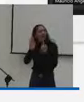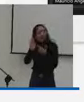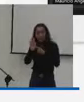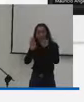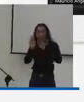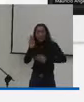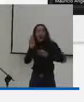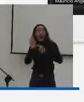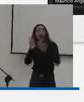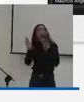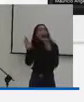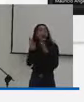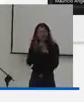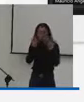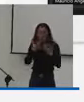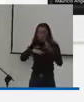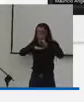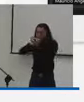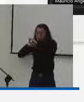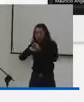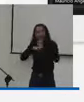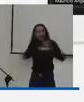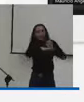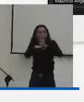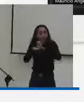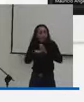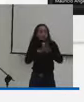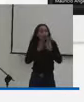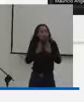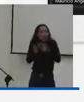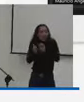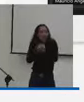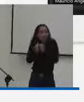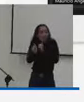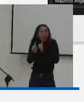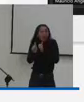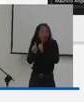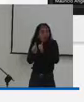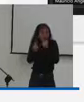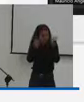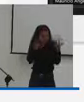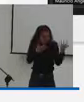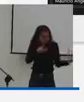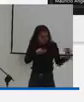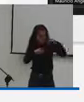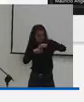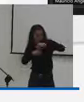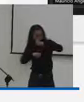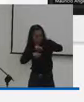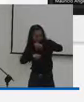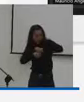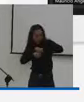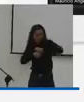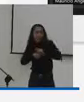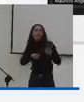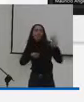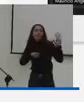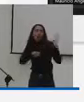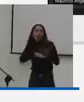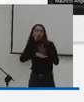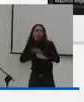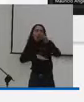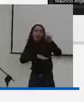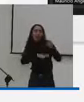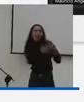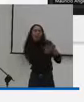las personas que desean hacer parte del órgano de administración de un organismo deportivo podrán acreditar como